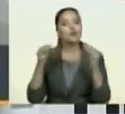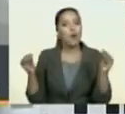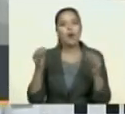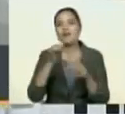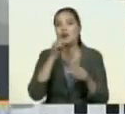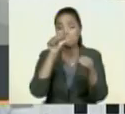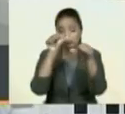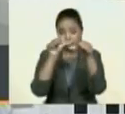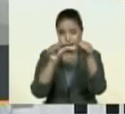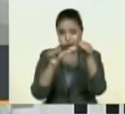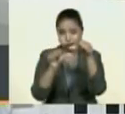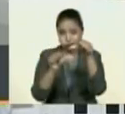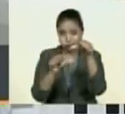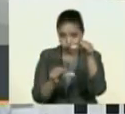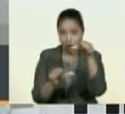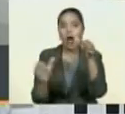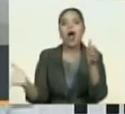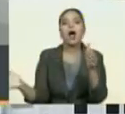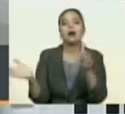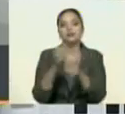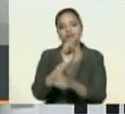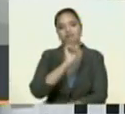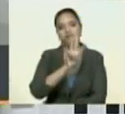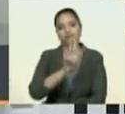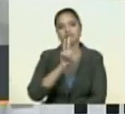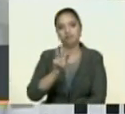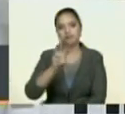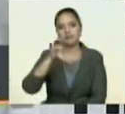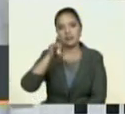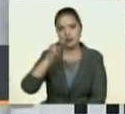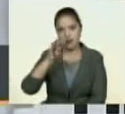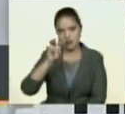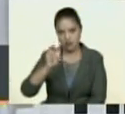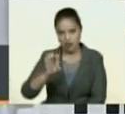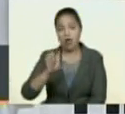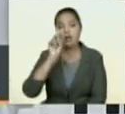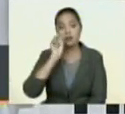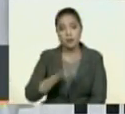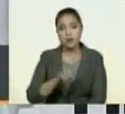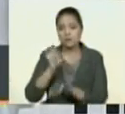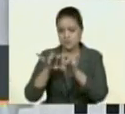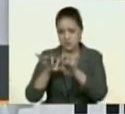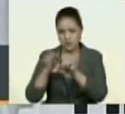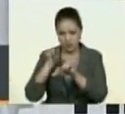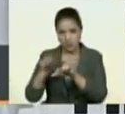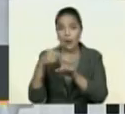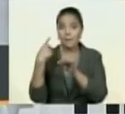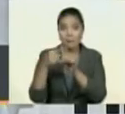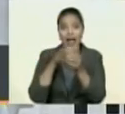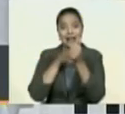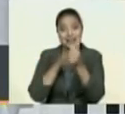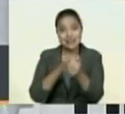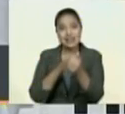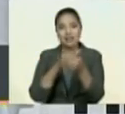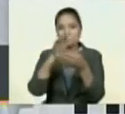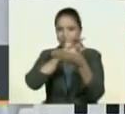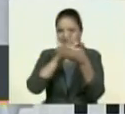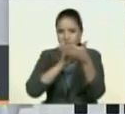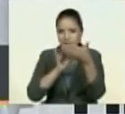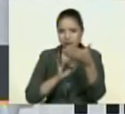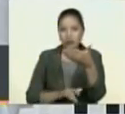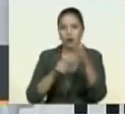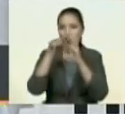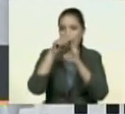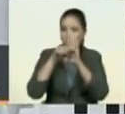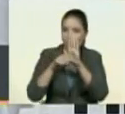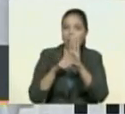del Consejo Nacional Electoral y además de eso se ha elaborado una guía que se llama las medidas de